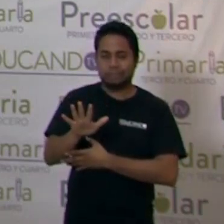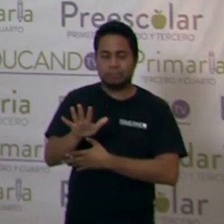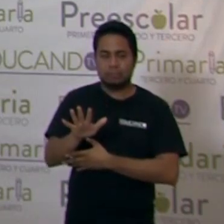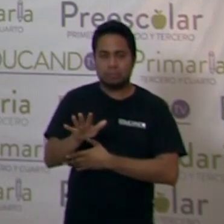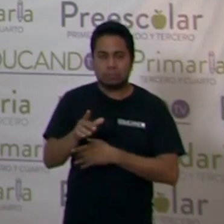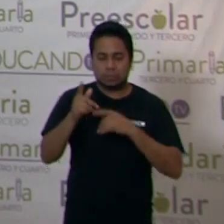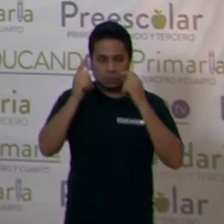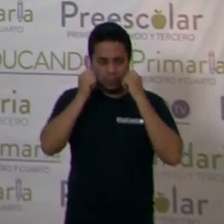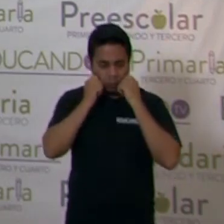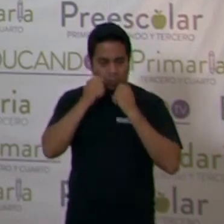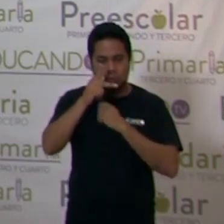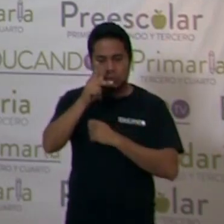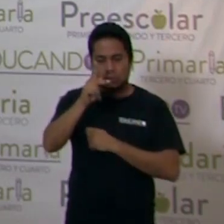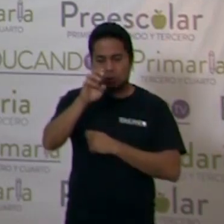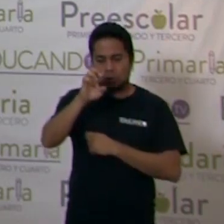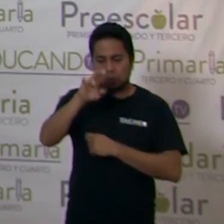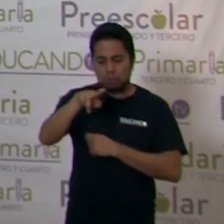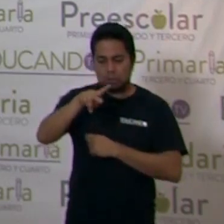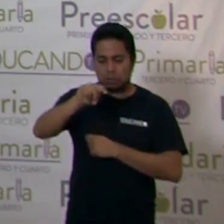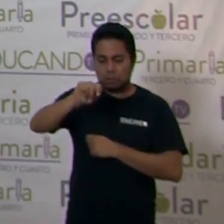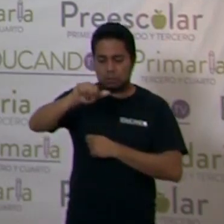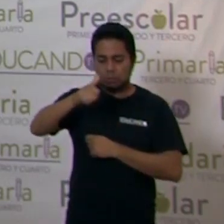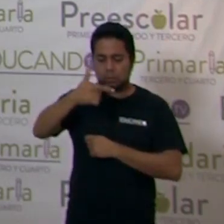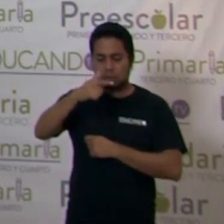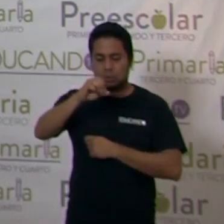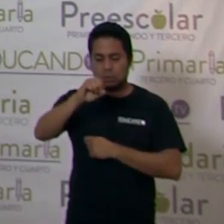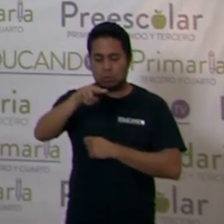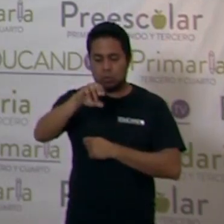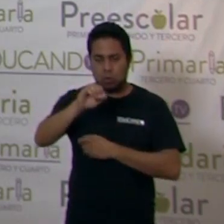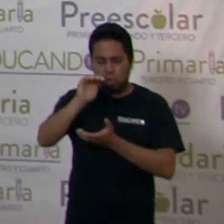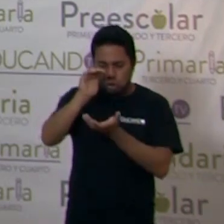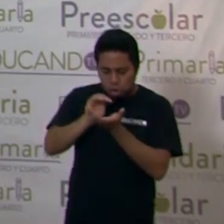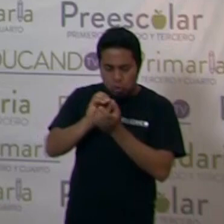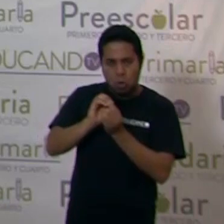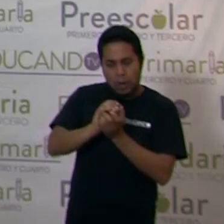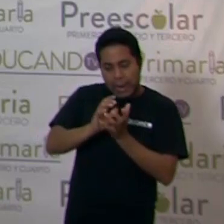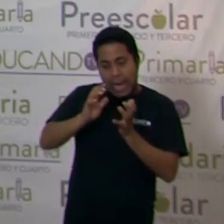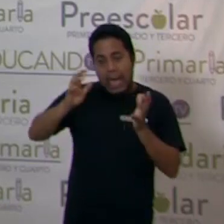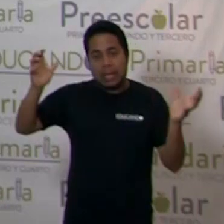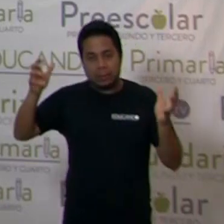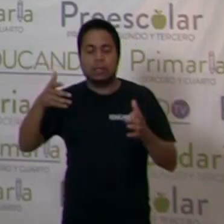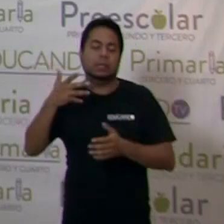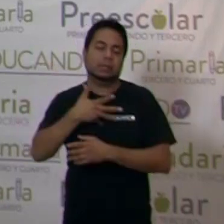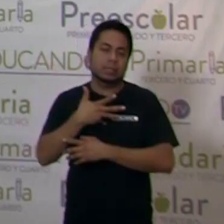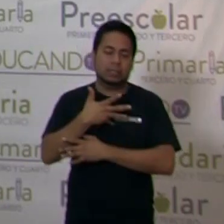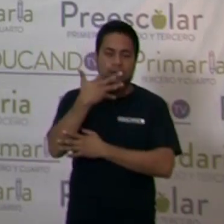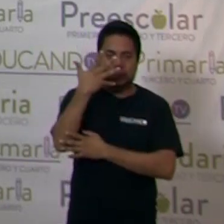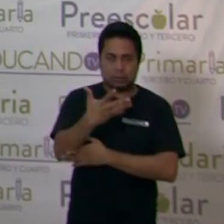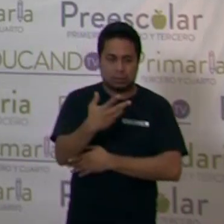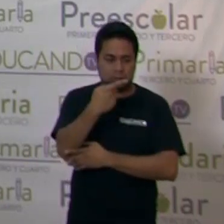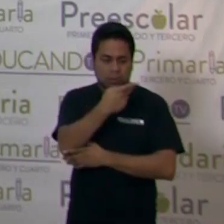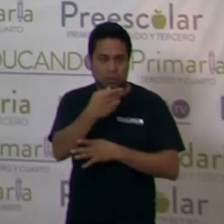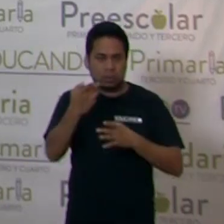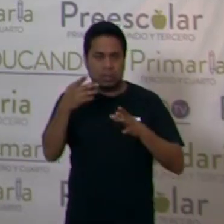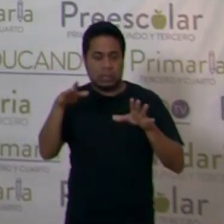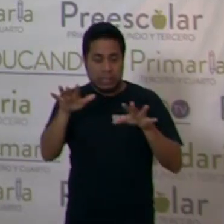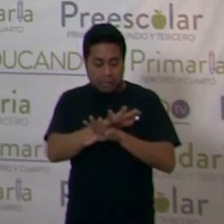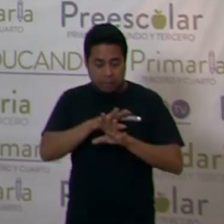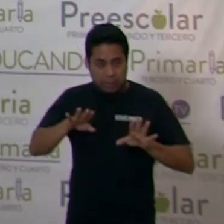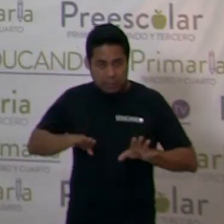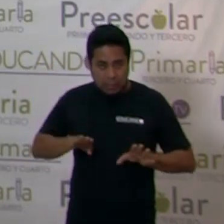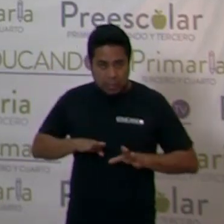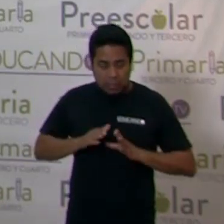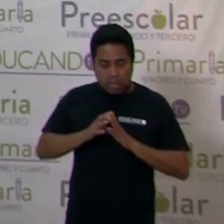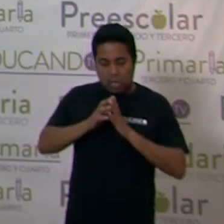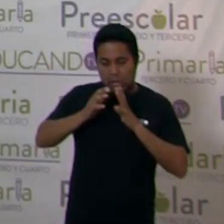sea un pentágono pequeño grandote gigante va a tener cinco el pentágono no cambia en cuanto a sus características si en